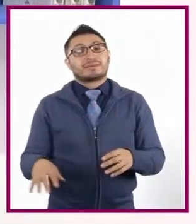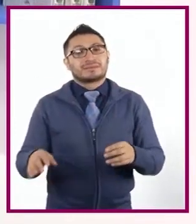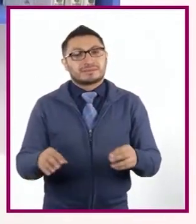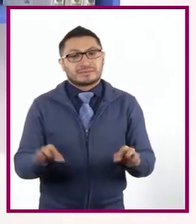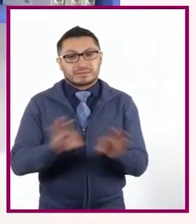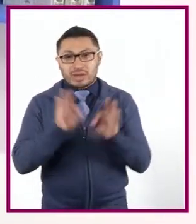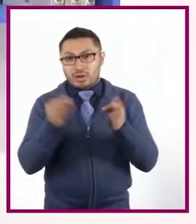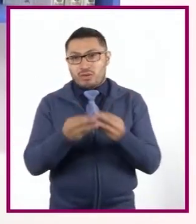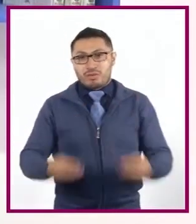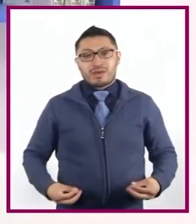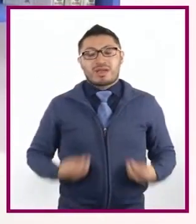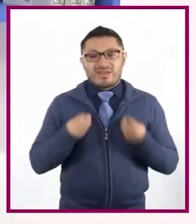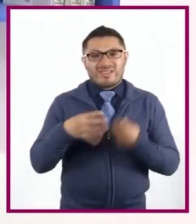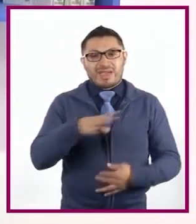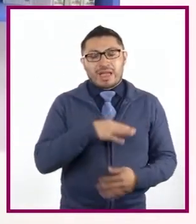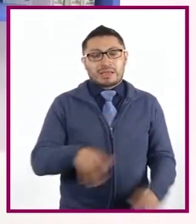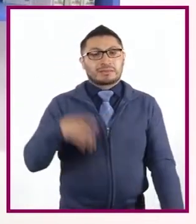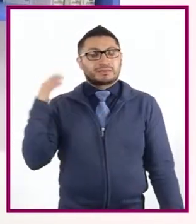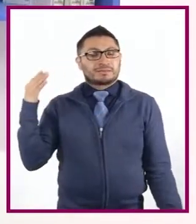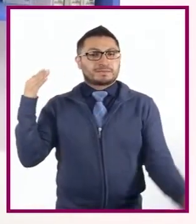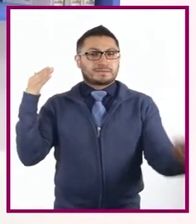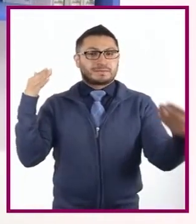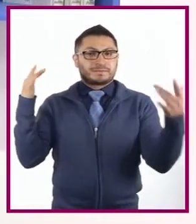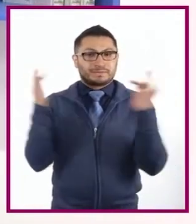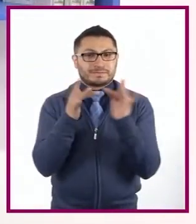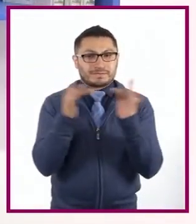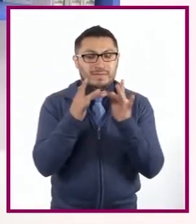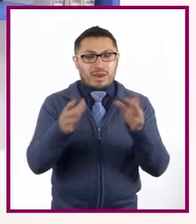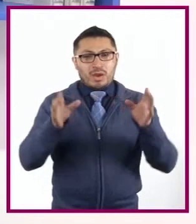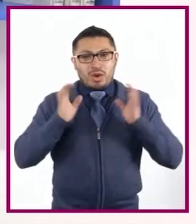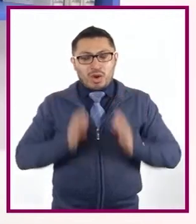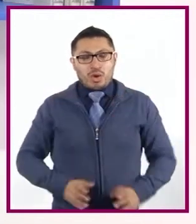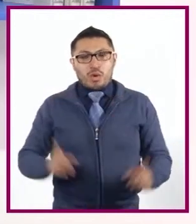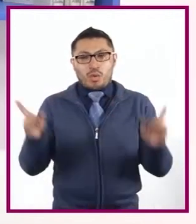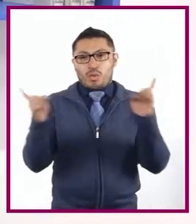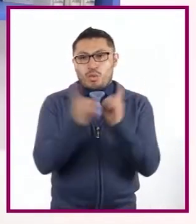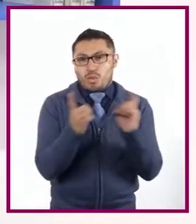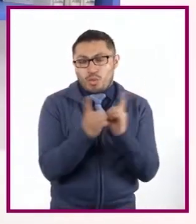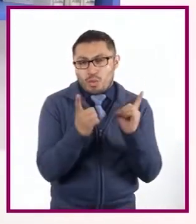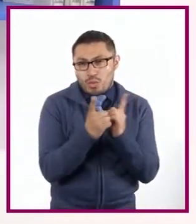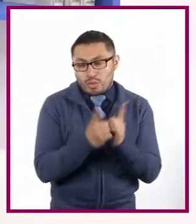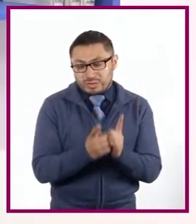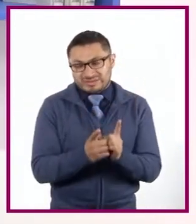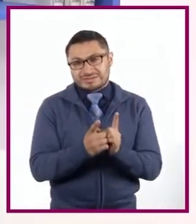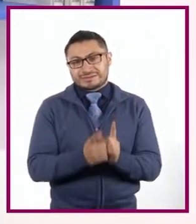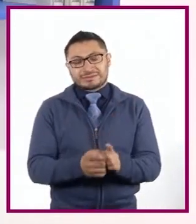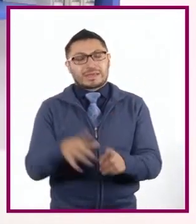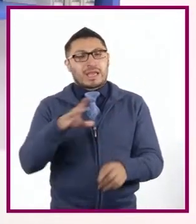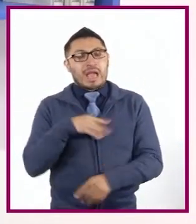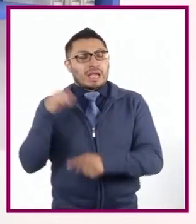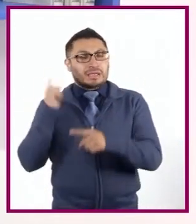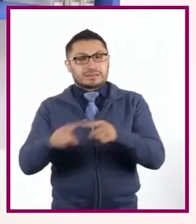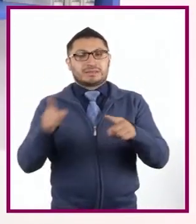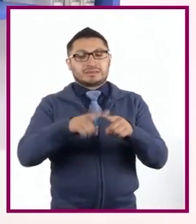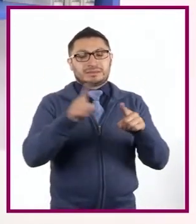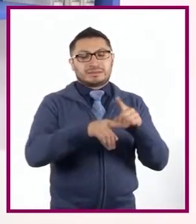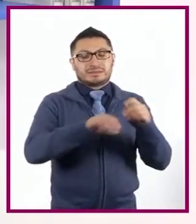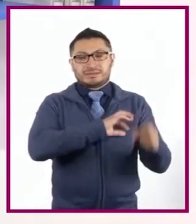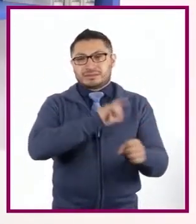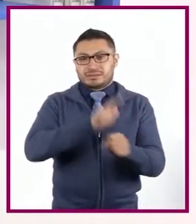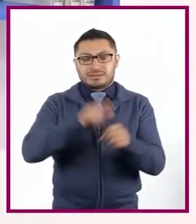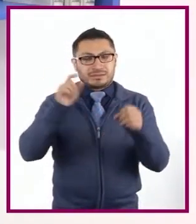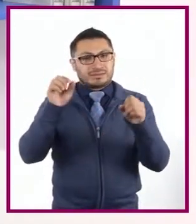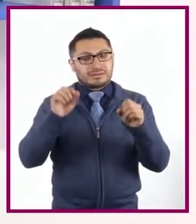organismos se da de manera directa, cuerpo a cuerpo, e intervienen diferentes especies.